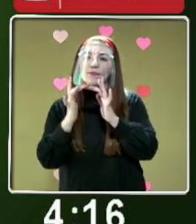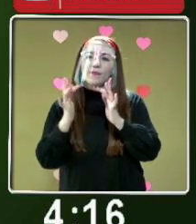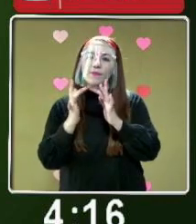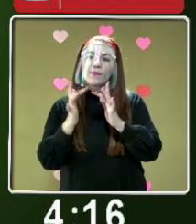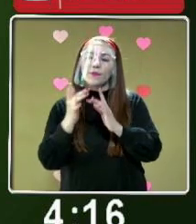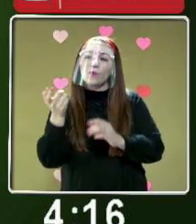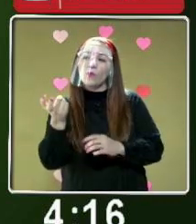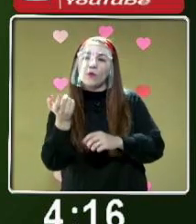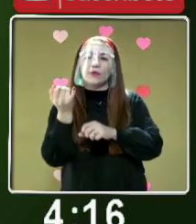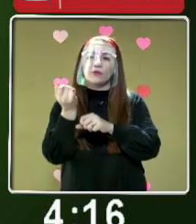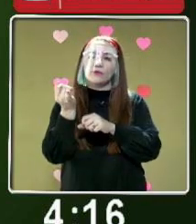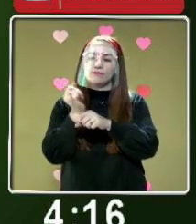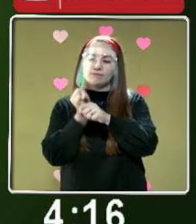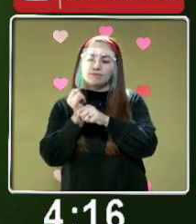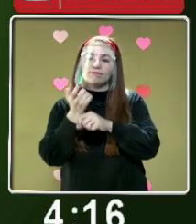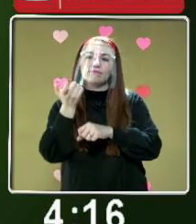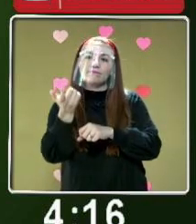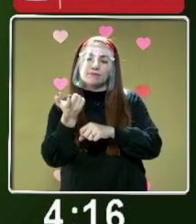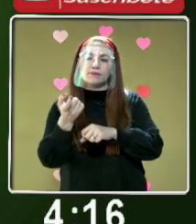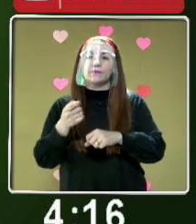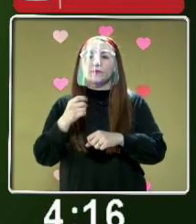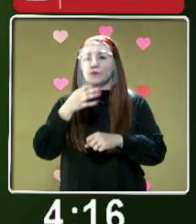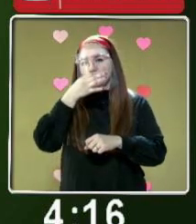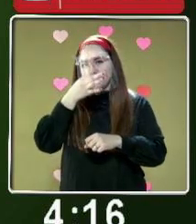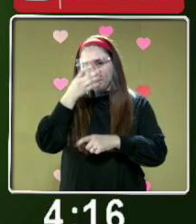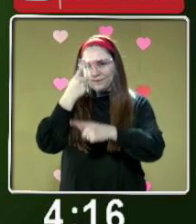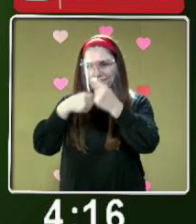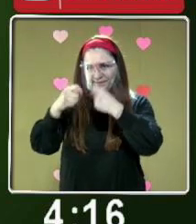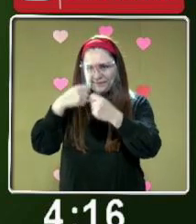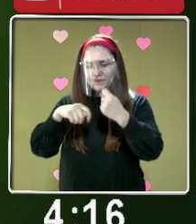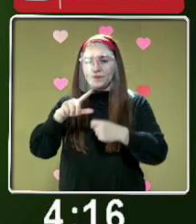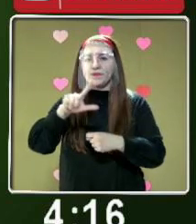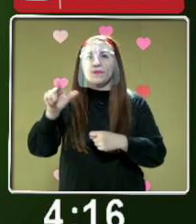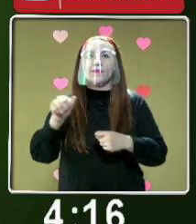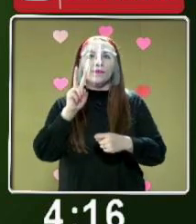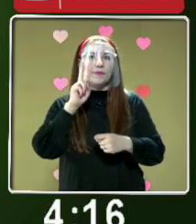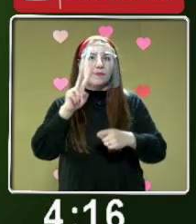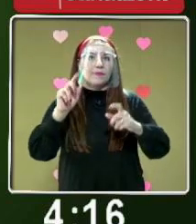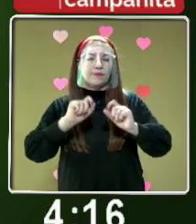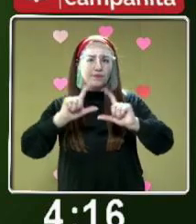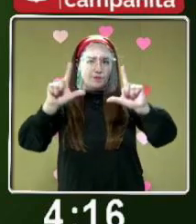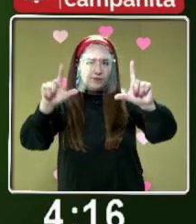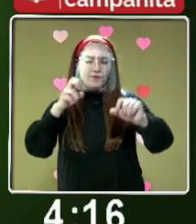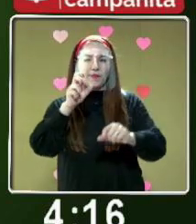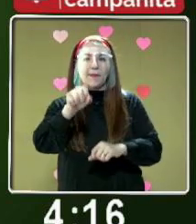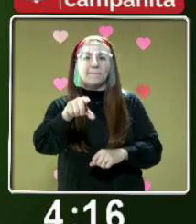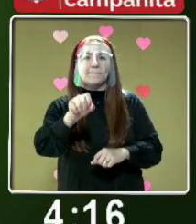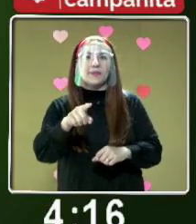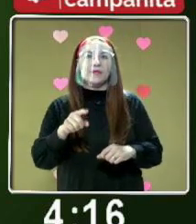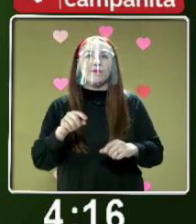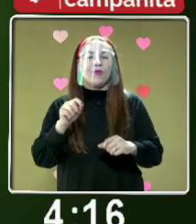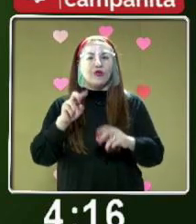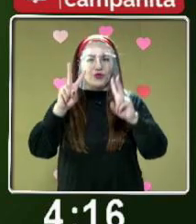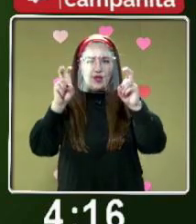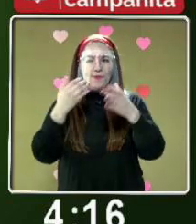en una florería. Y vemos ahí, maestra, el anuncio publicitario, tema que ya habíamos dominado en español.